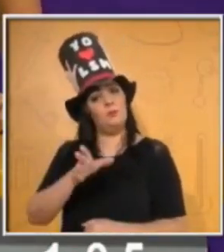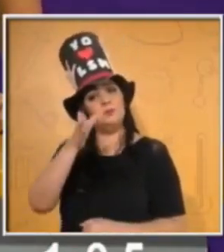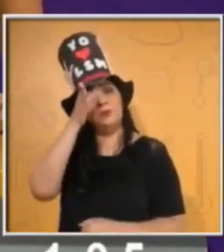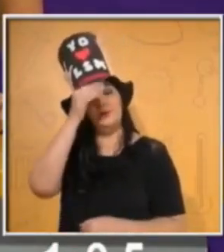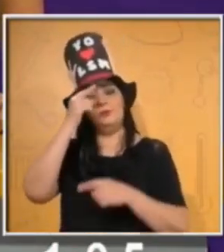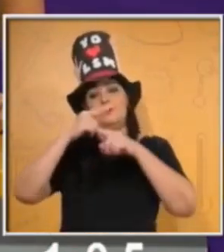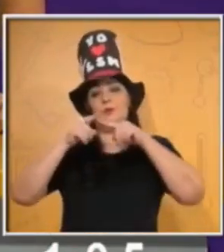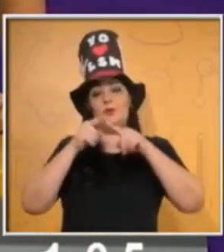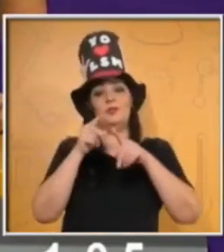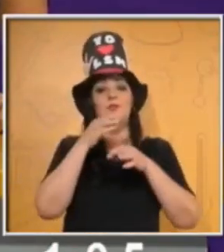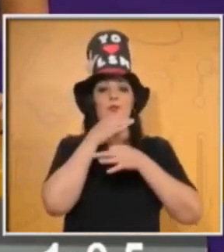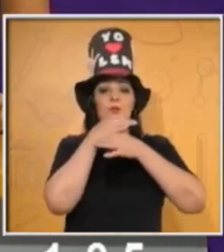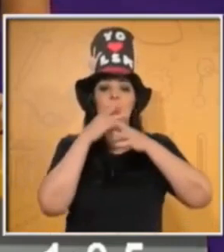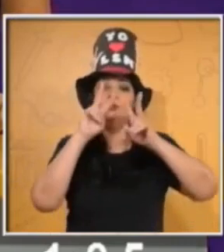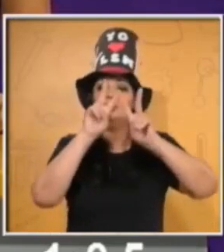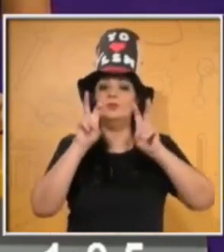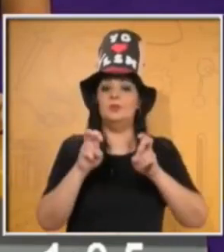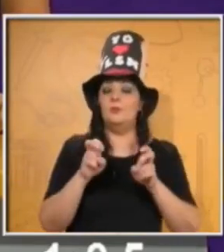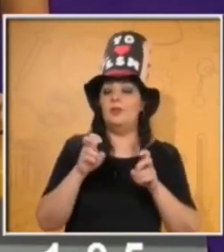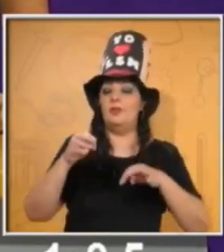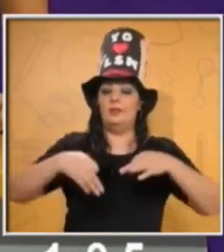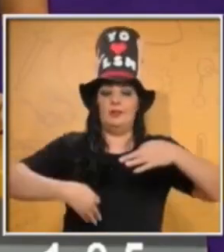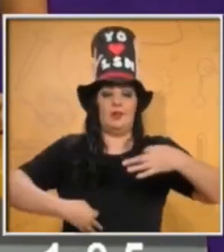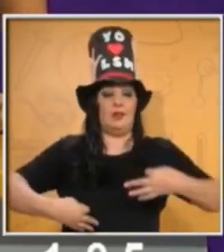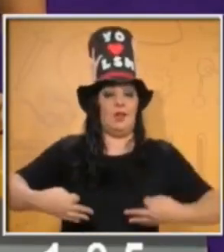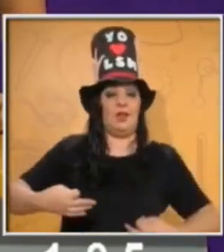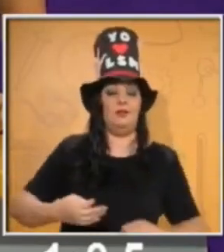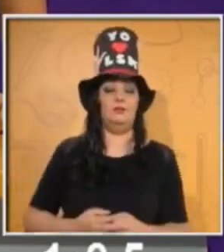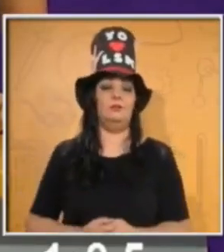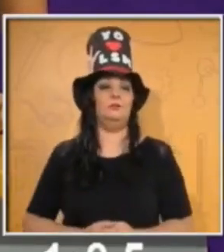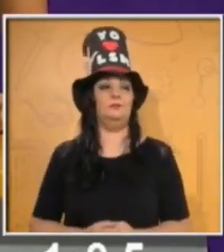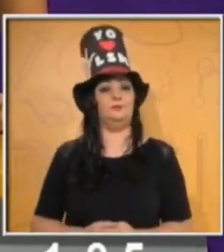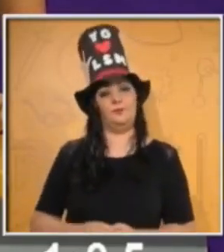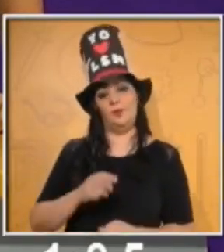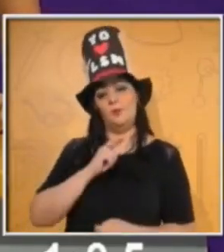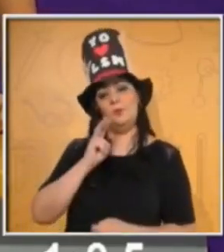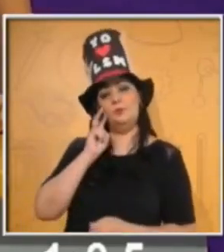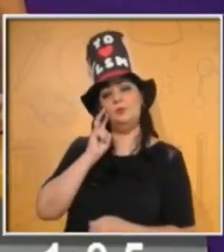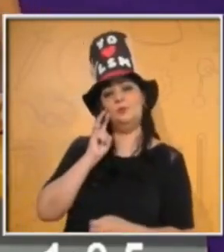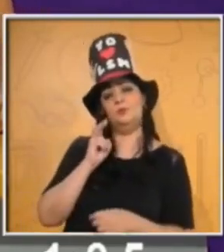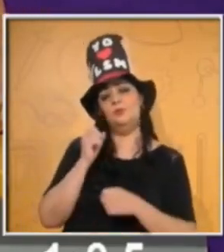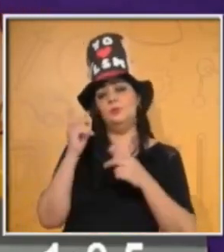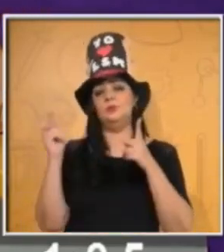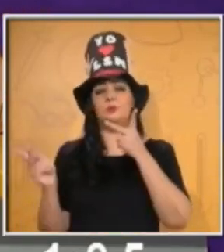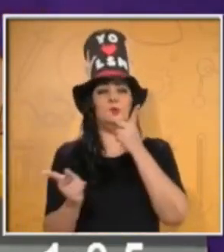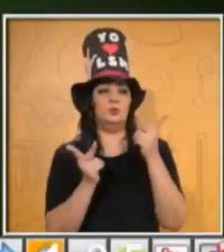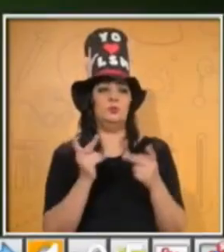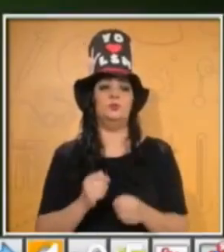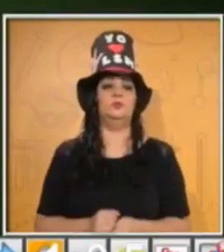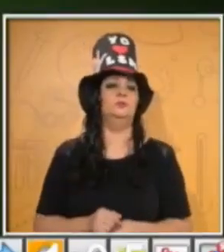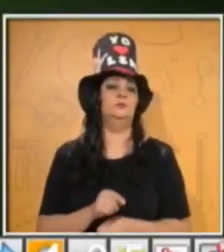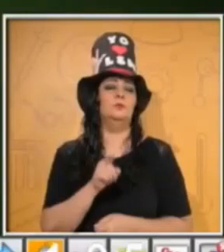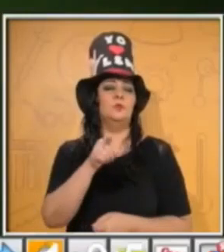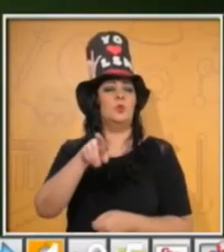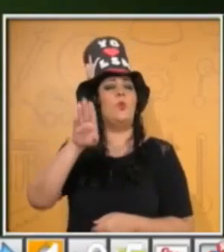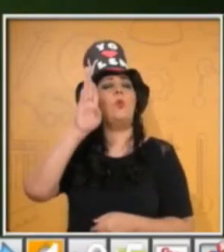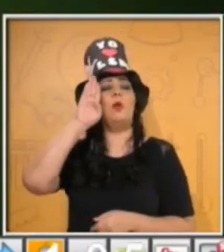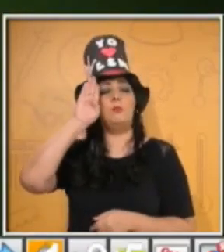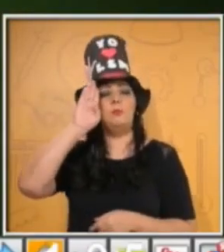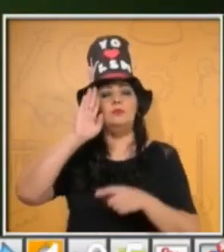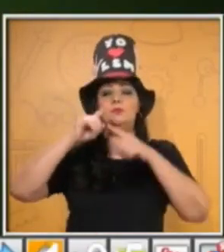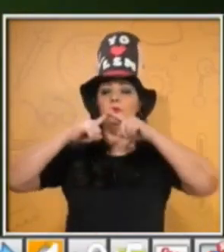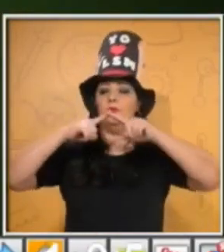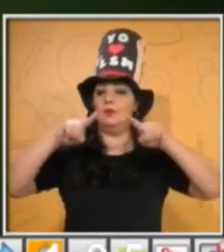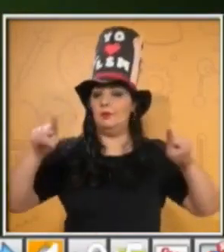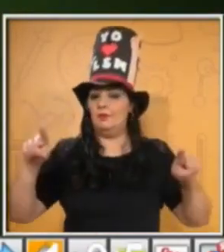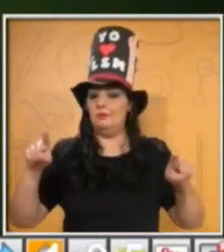obras de teatro. Si me ayudan en pantalla con unas preguntas de reflexión, por favor. ¿Cuál crees que es la diferencia entre